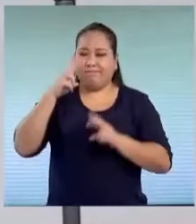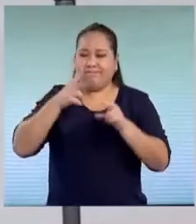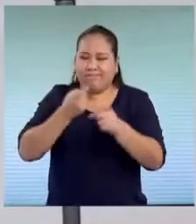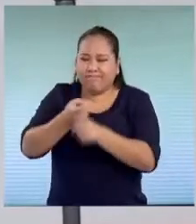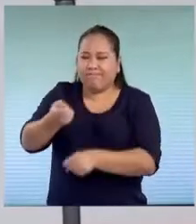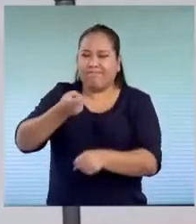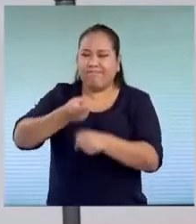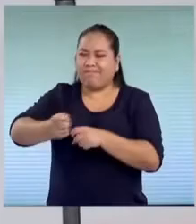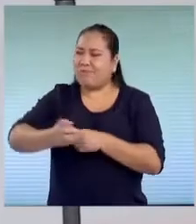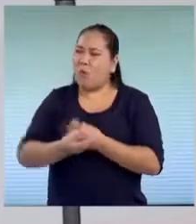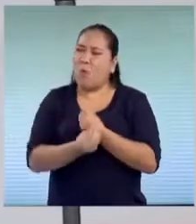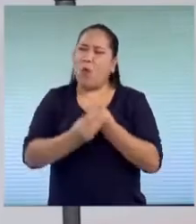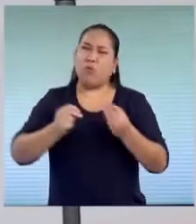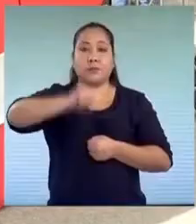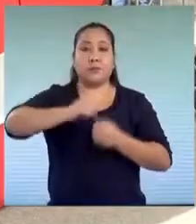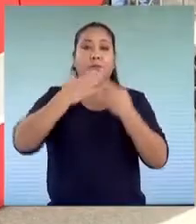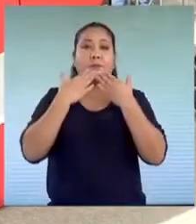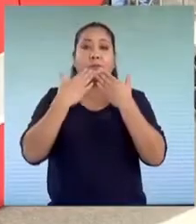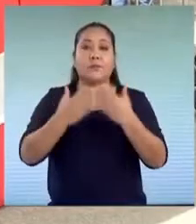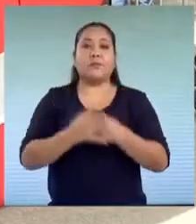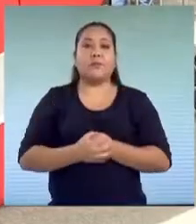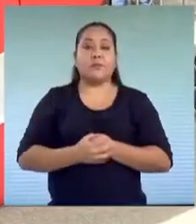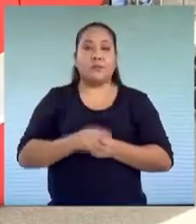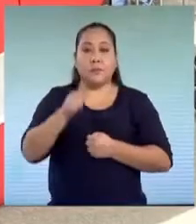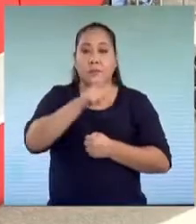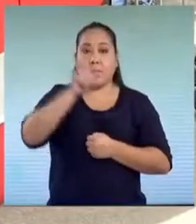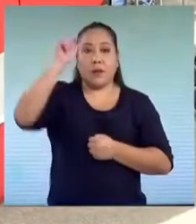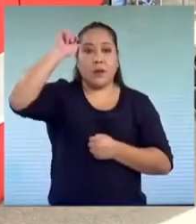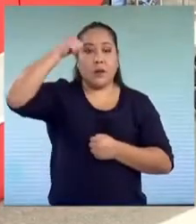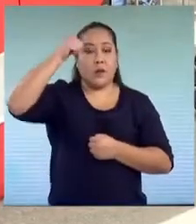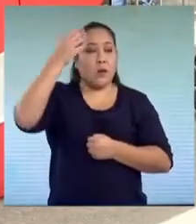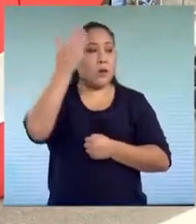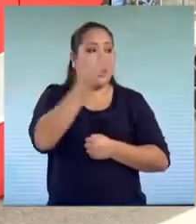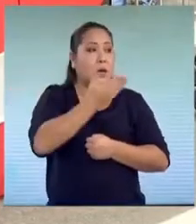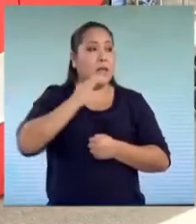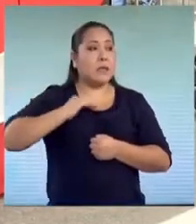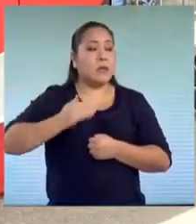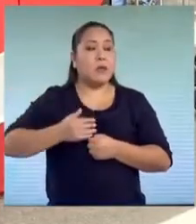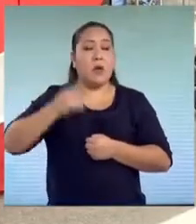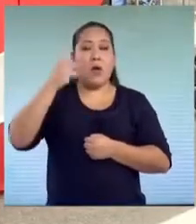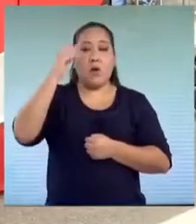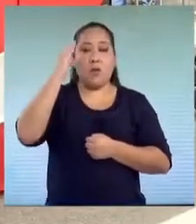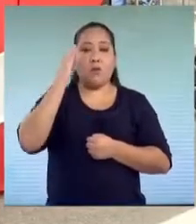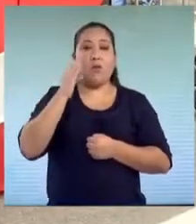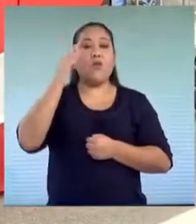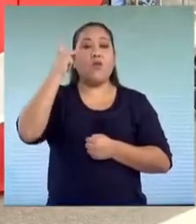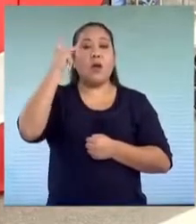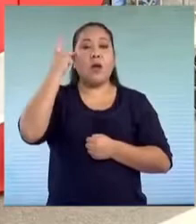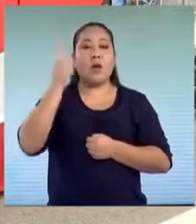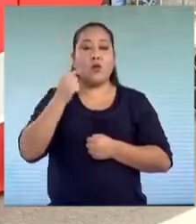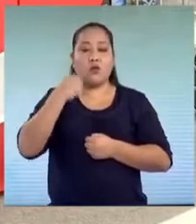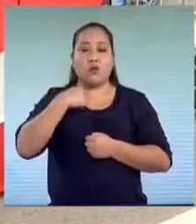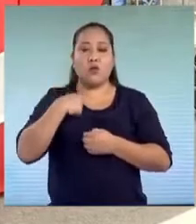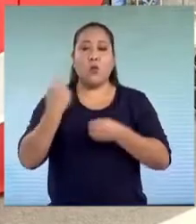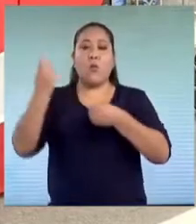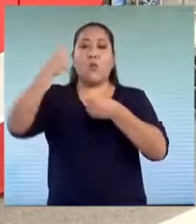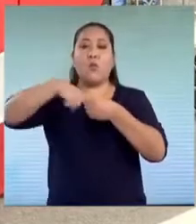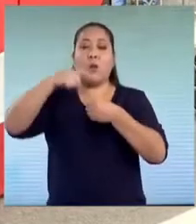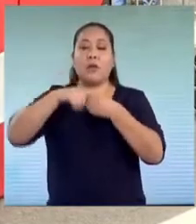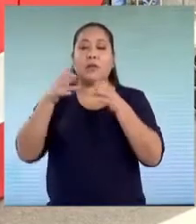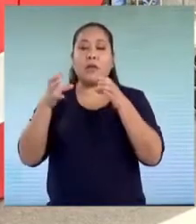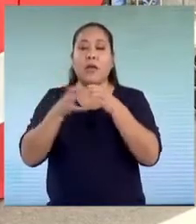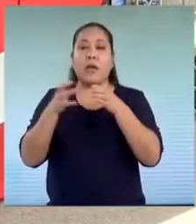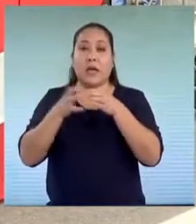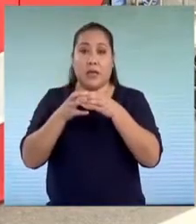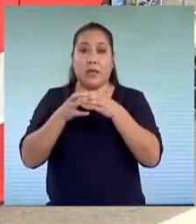afectado triplemente. Hacerle recordar a la señora Fujimori, yo hoy soy rondero de mi